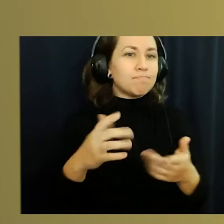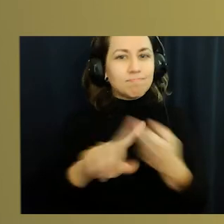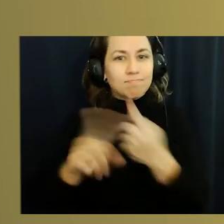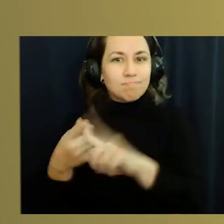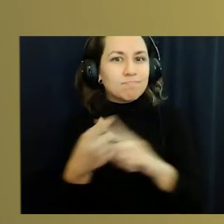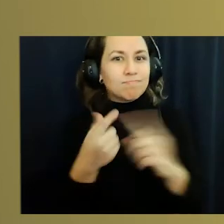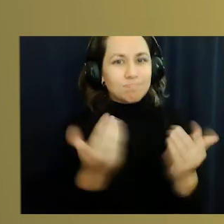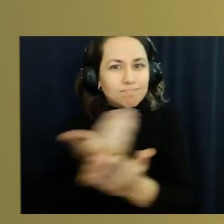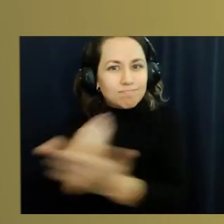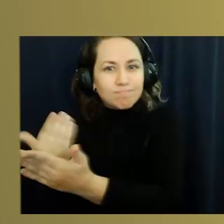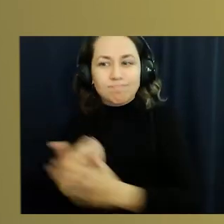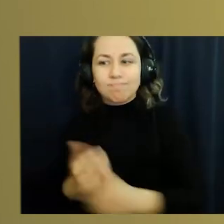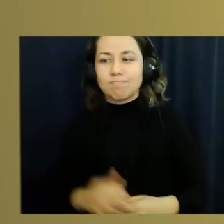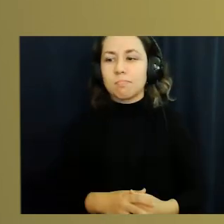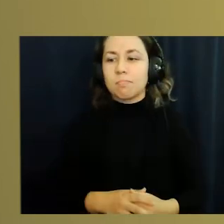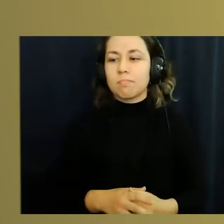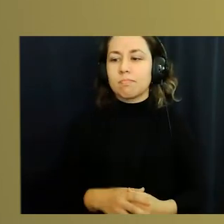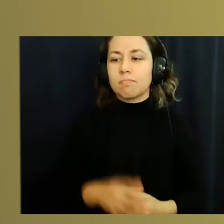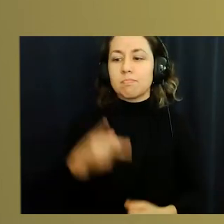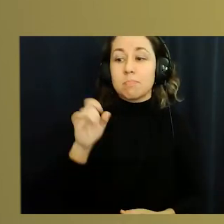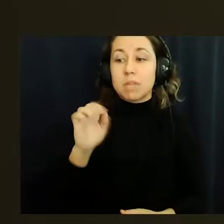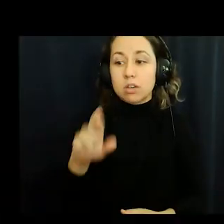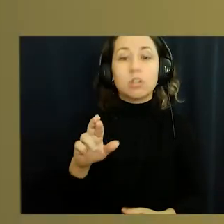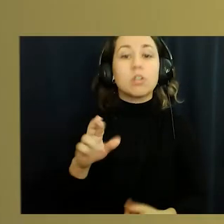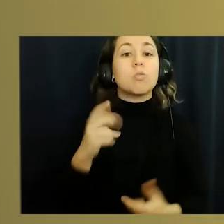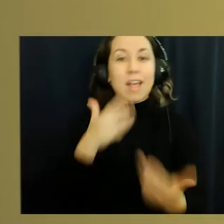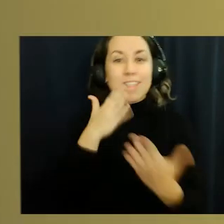mis estudios y hacer amigos.